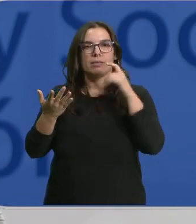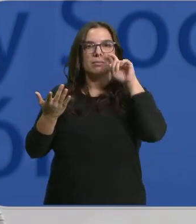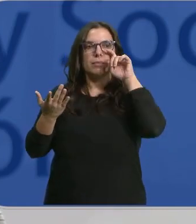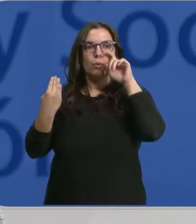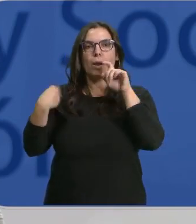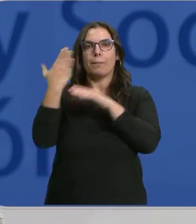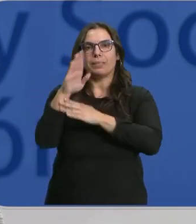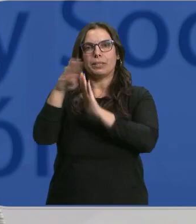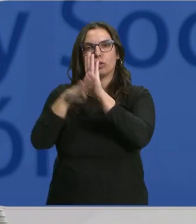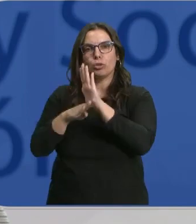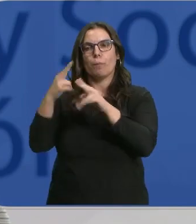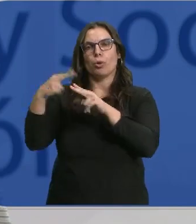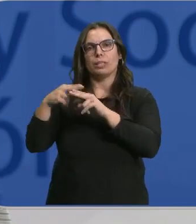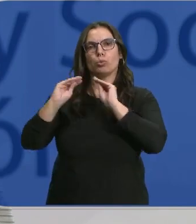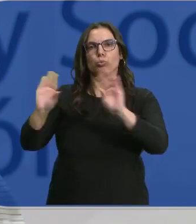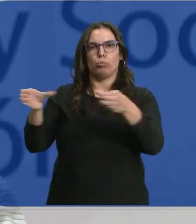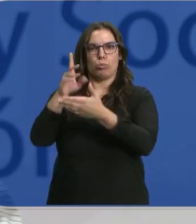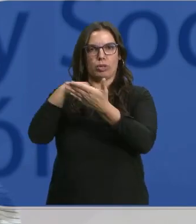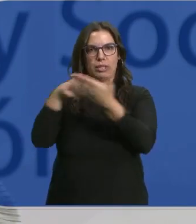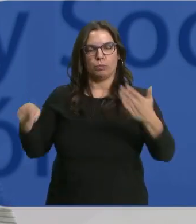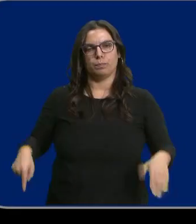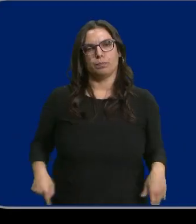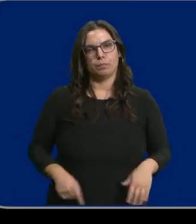los planteamientos políticos del pueblo gitano.